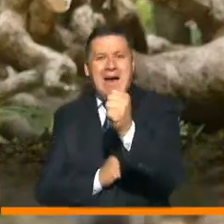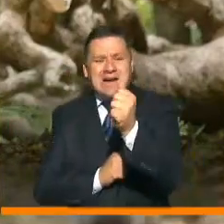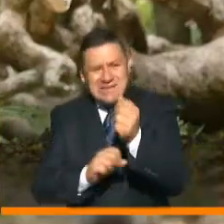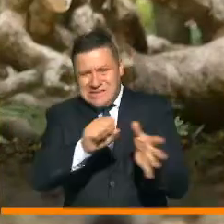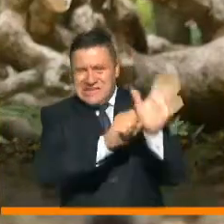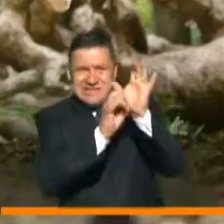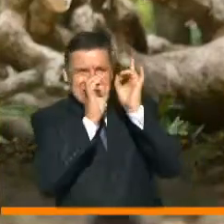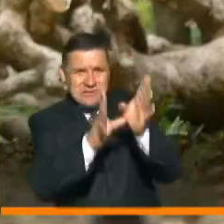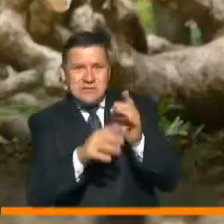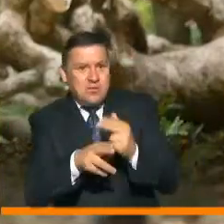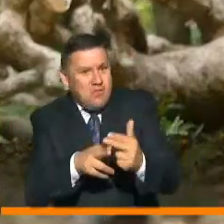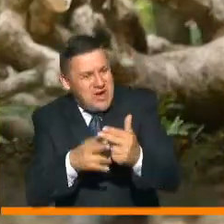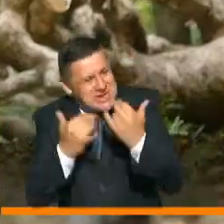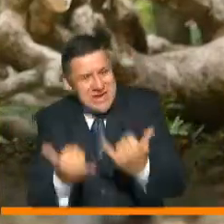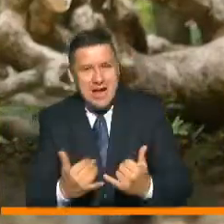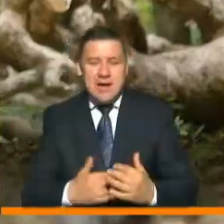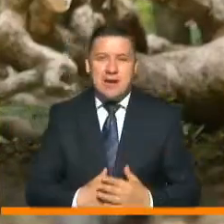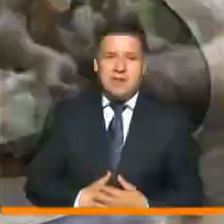más pronto posible.